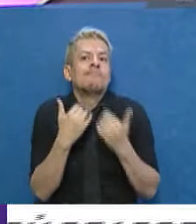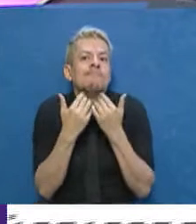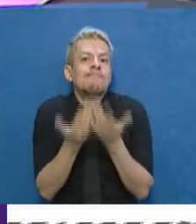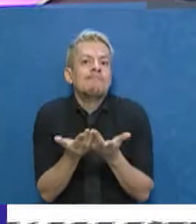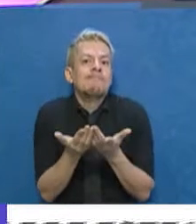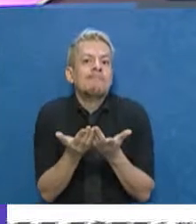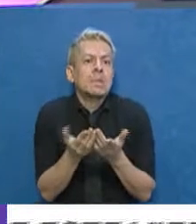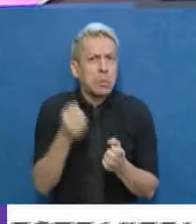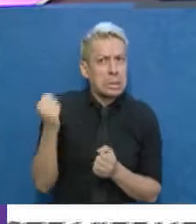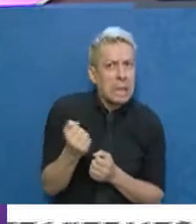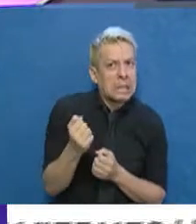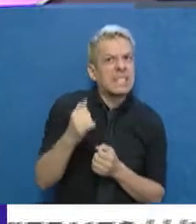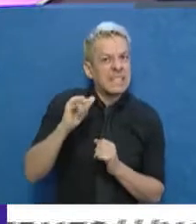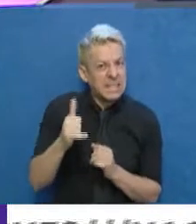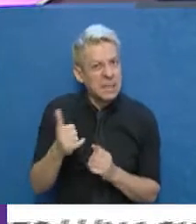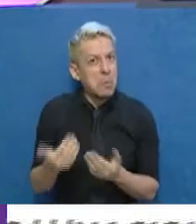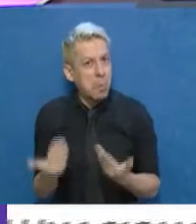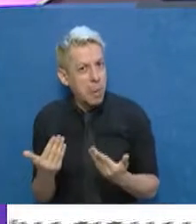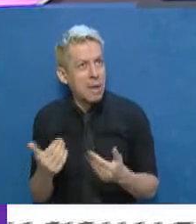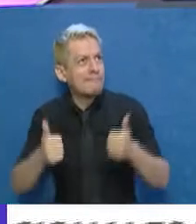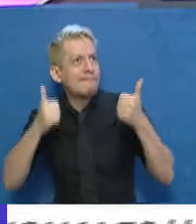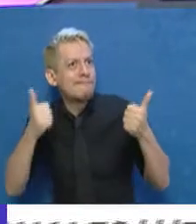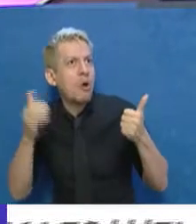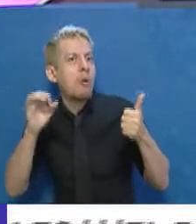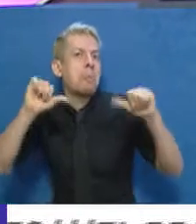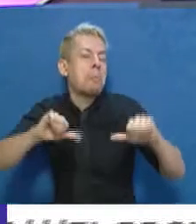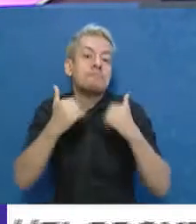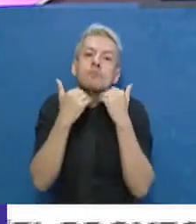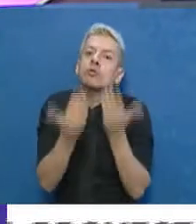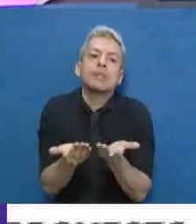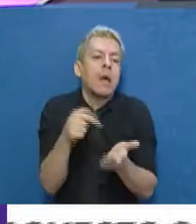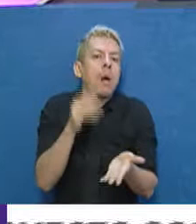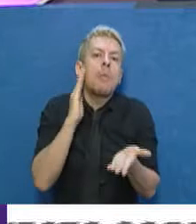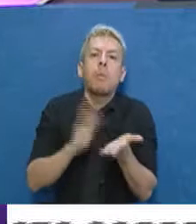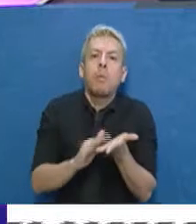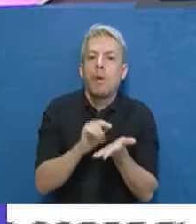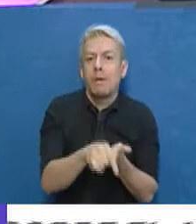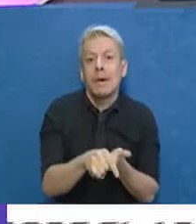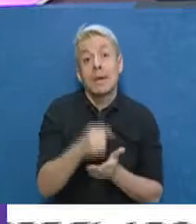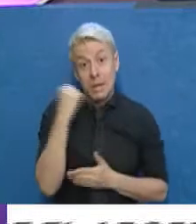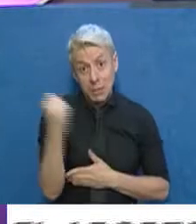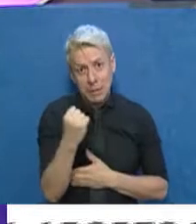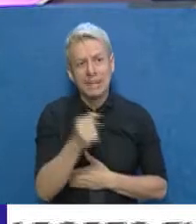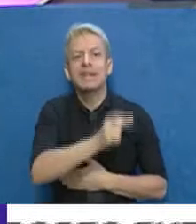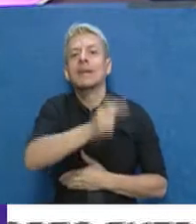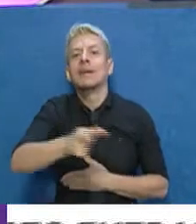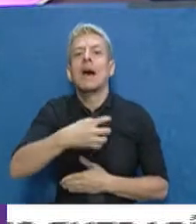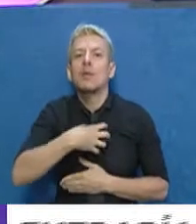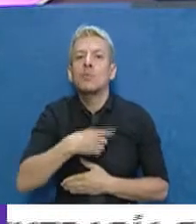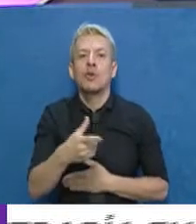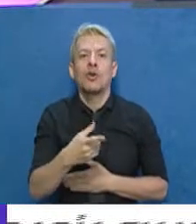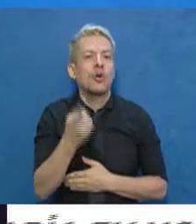de si sirve o no estas pruebas pilotos. Sé que los chicos es mejor que estén en contacto con estos conocimientos y no terminen el